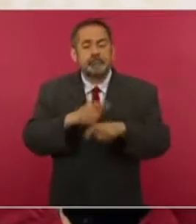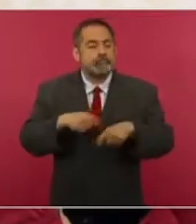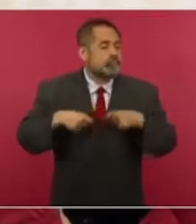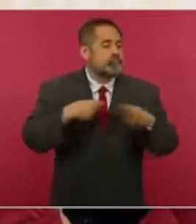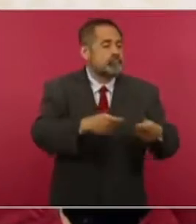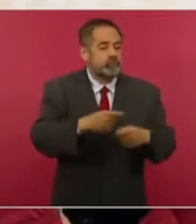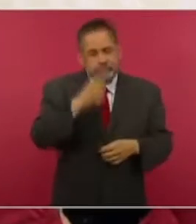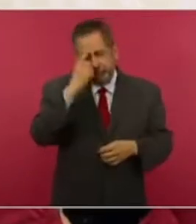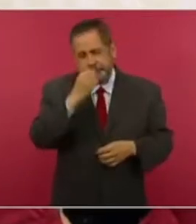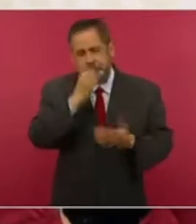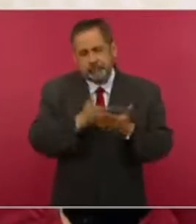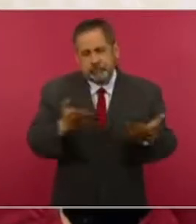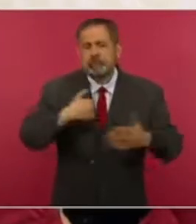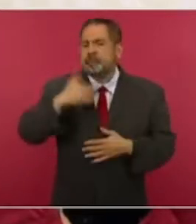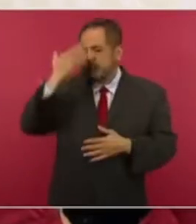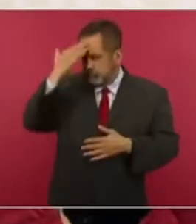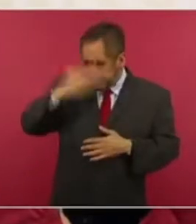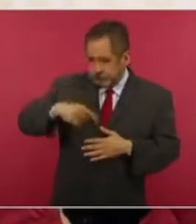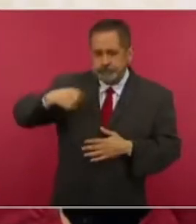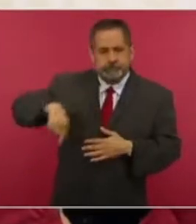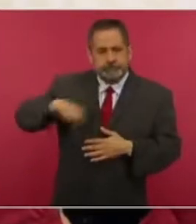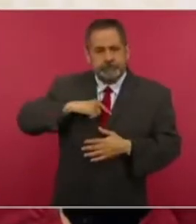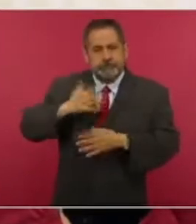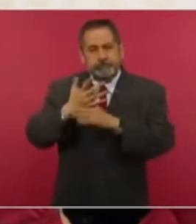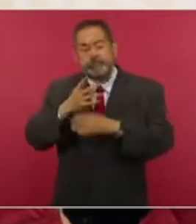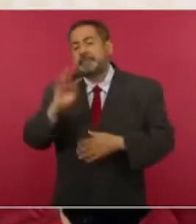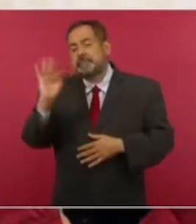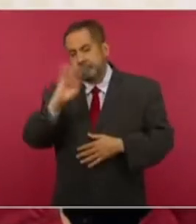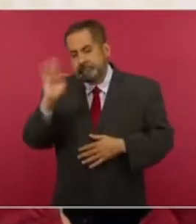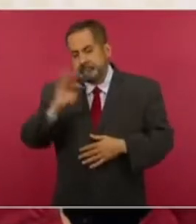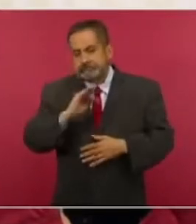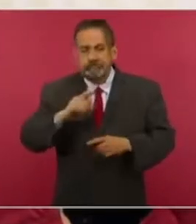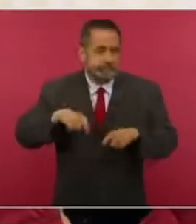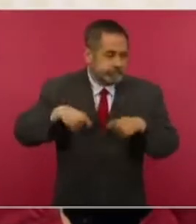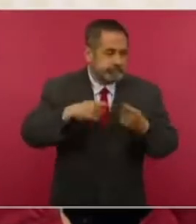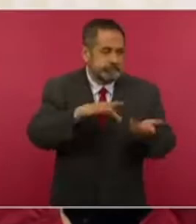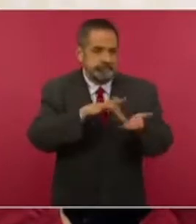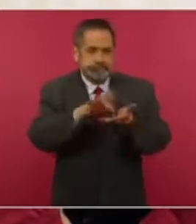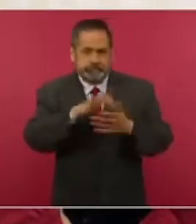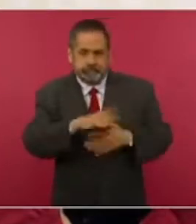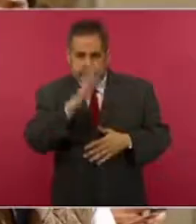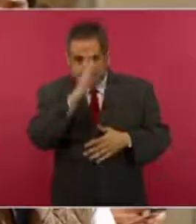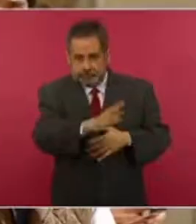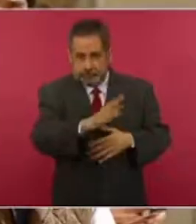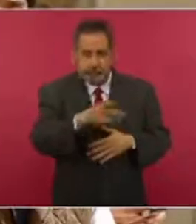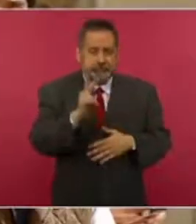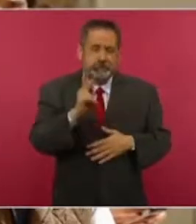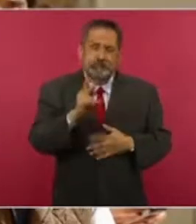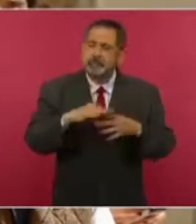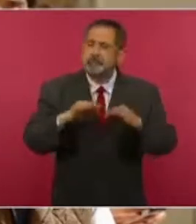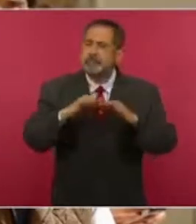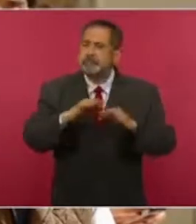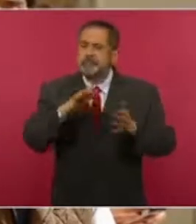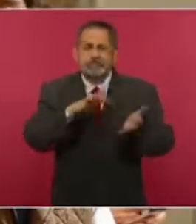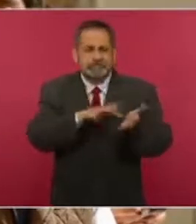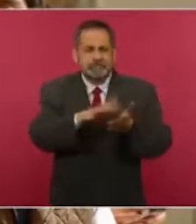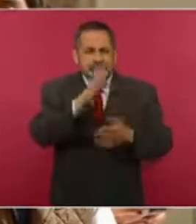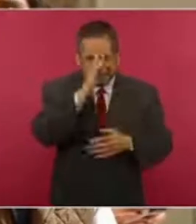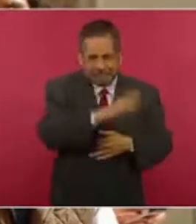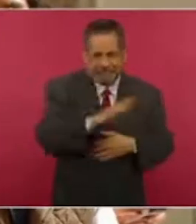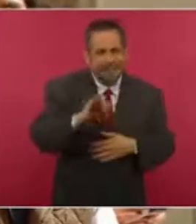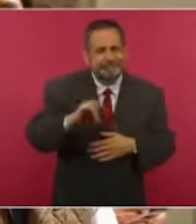a comedor. Yo sé que aquí usted había dicho que era probable que les dieran el apoyo directo, pero más que el apoyo directo, presidente, lo que